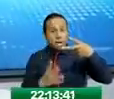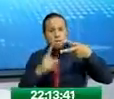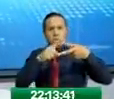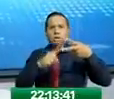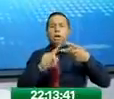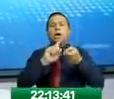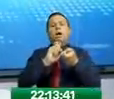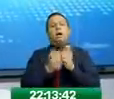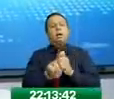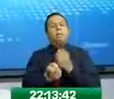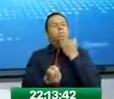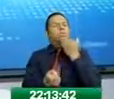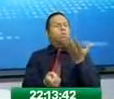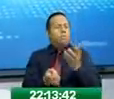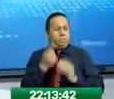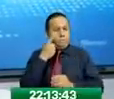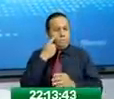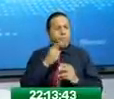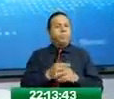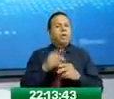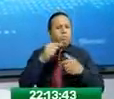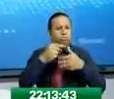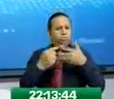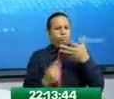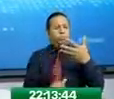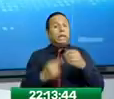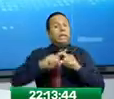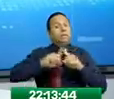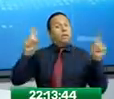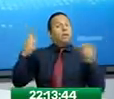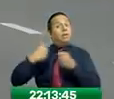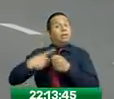se mantienen las restricciones y se refuerzan los controles.